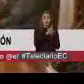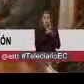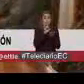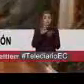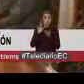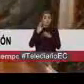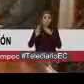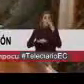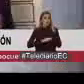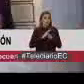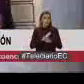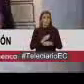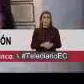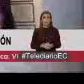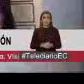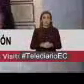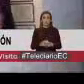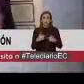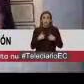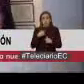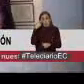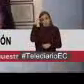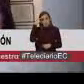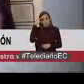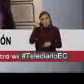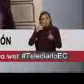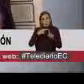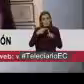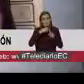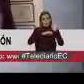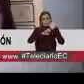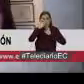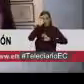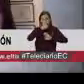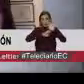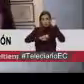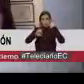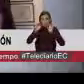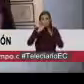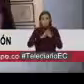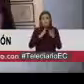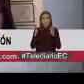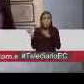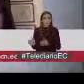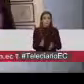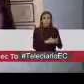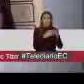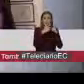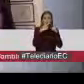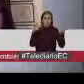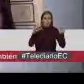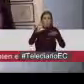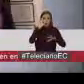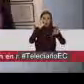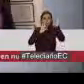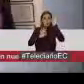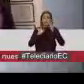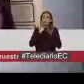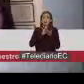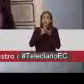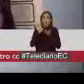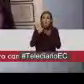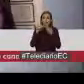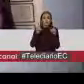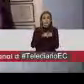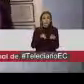parte del mundo, sostuvo. Pero creo que hay que hacer una separación clara. Una cosa es un nombramiento de libre remoción y una cosa completamente distinta a un